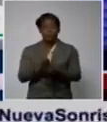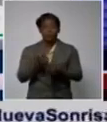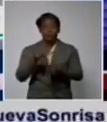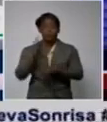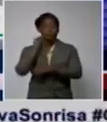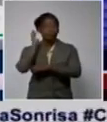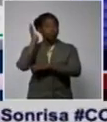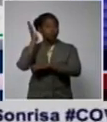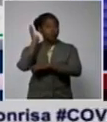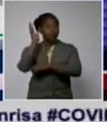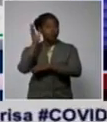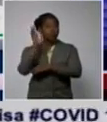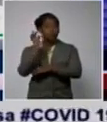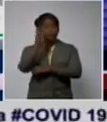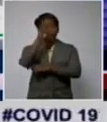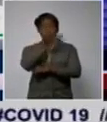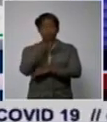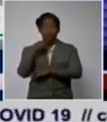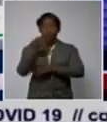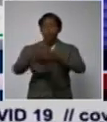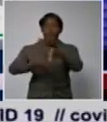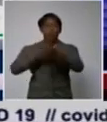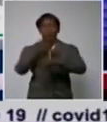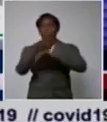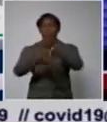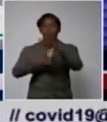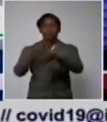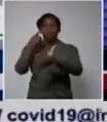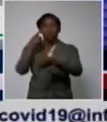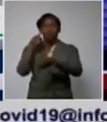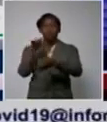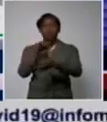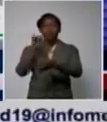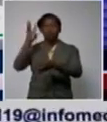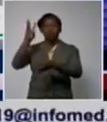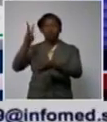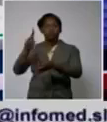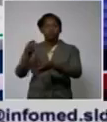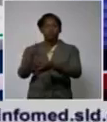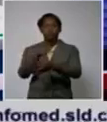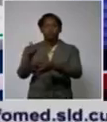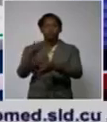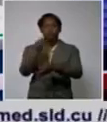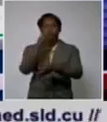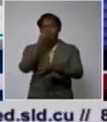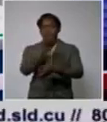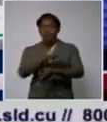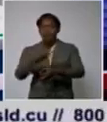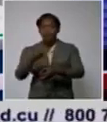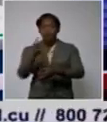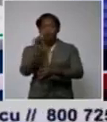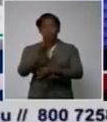de prensa, el doctor hacía referencia a la alta cifra de menores y adultos mayores confirmados positivos a